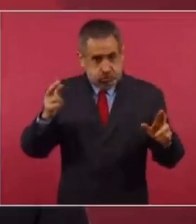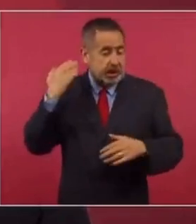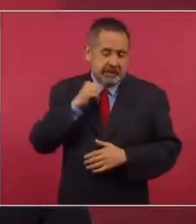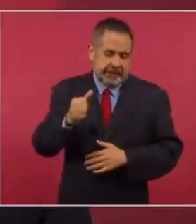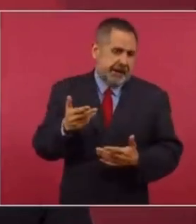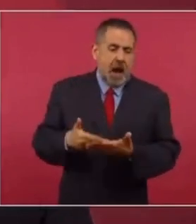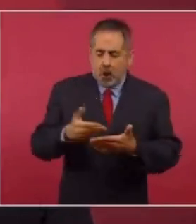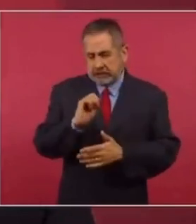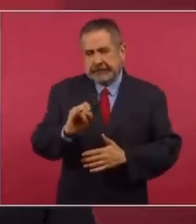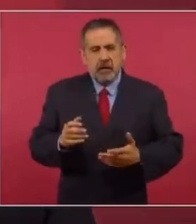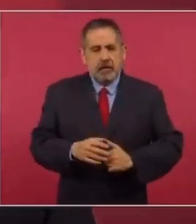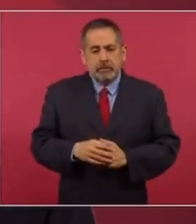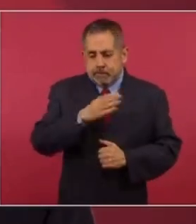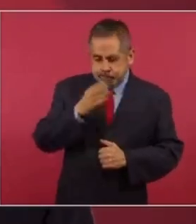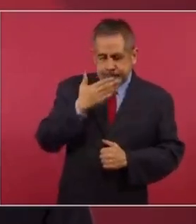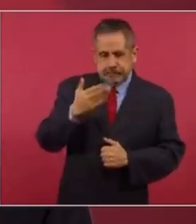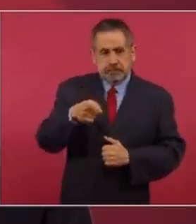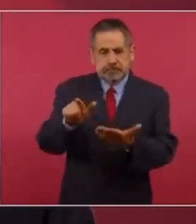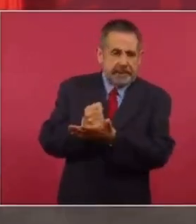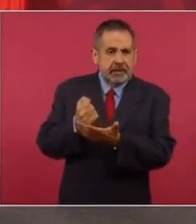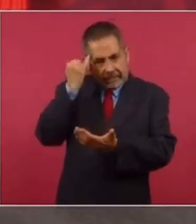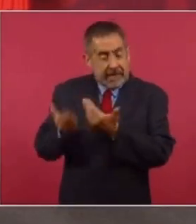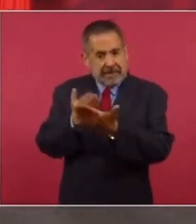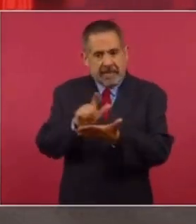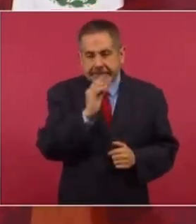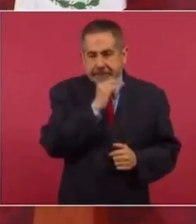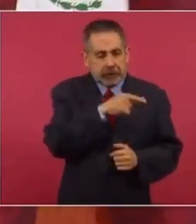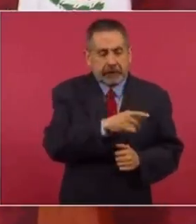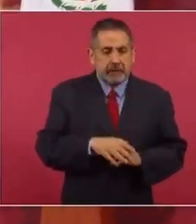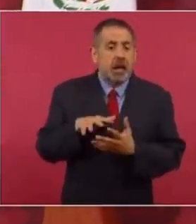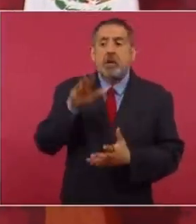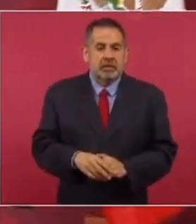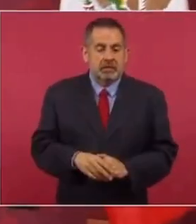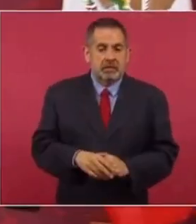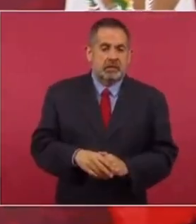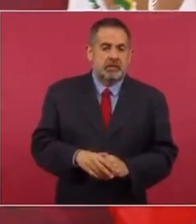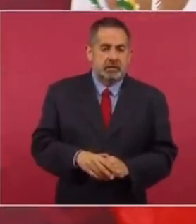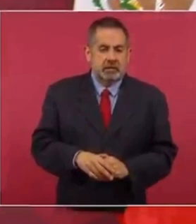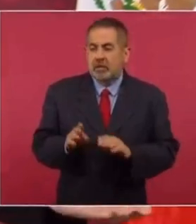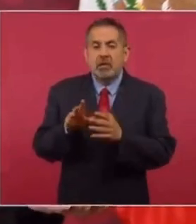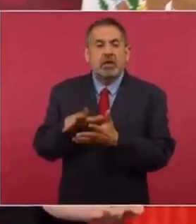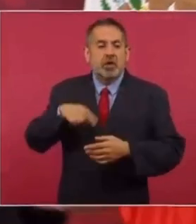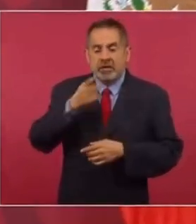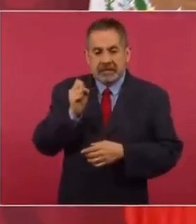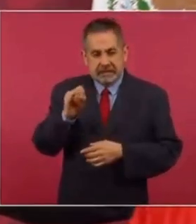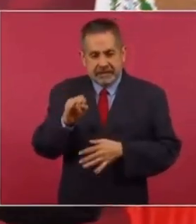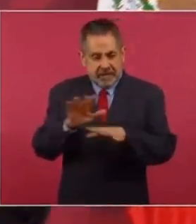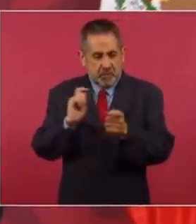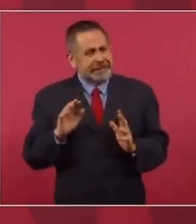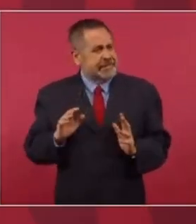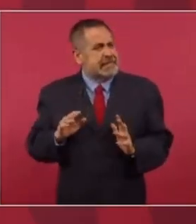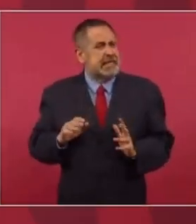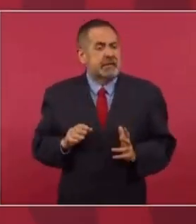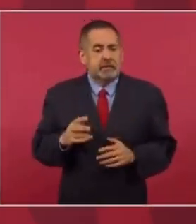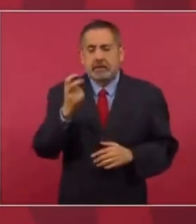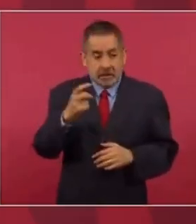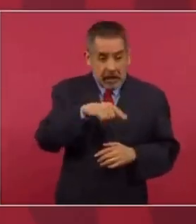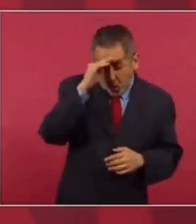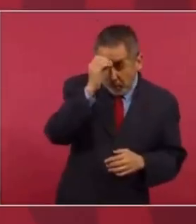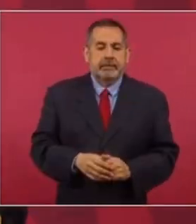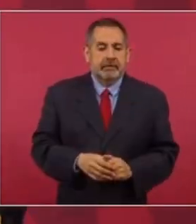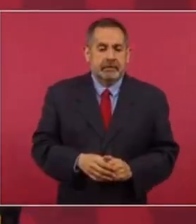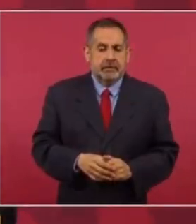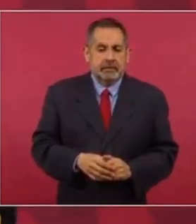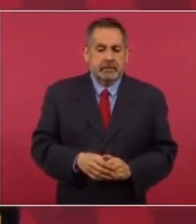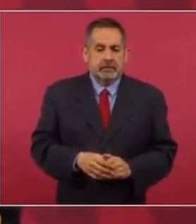Entonces, qué bien que se aprobó la ley. Además, la mayoría del pueblo está a favor de la reforma constitucional. ¿Y tomaron en cuenta su opinión?